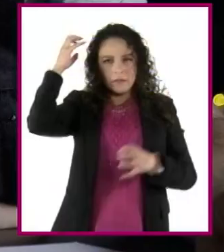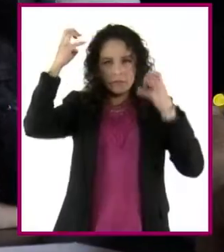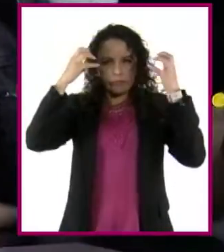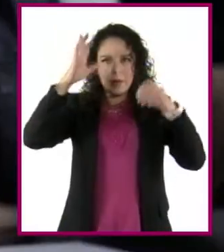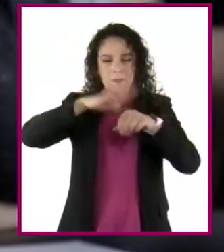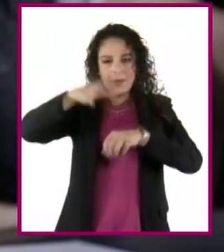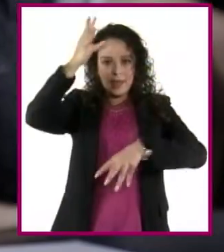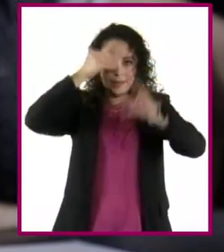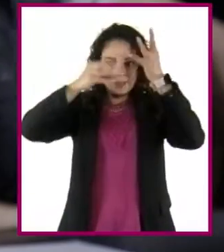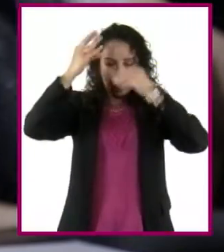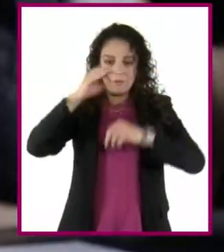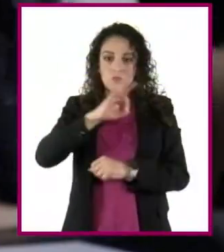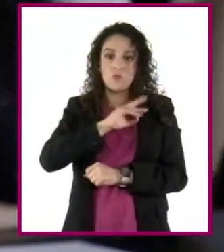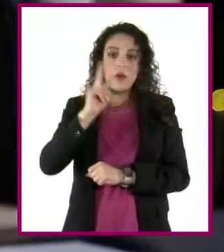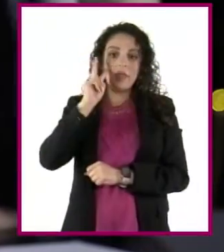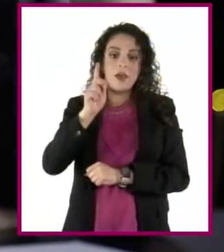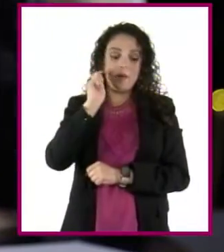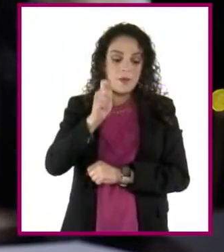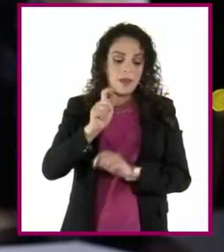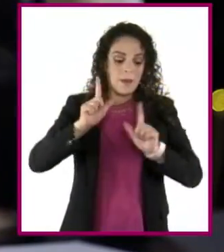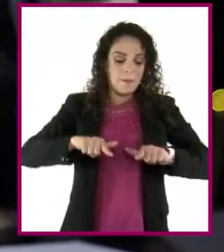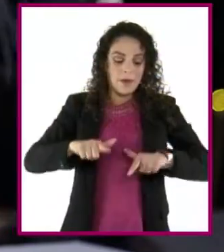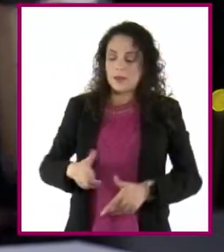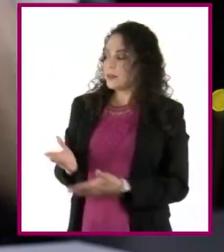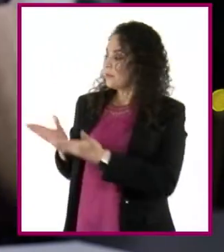conocimiento. Visítanos en